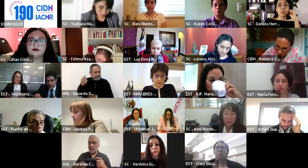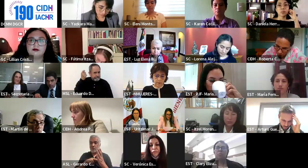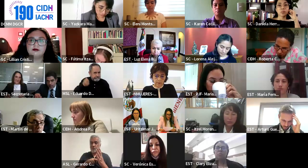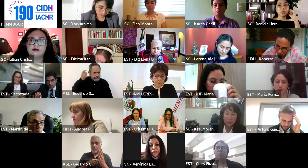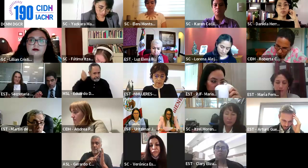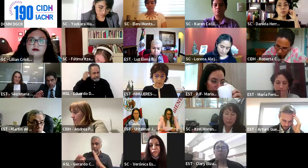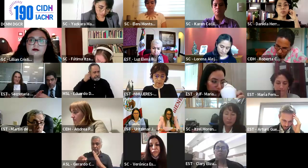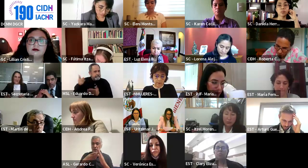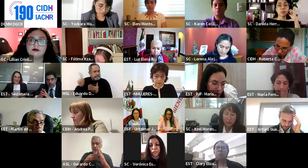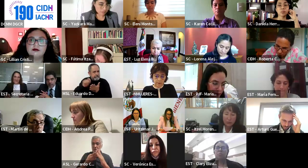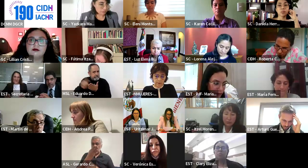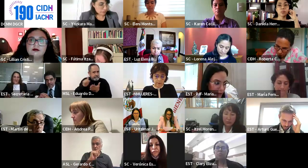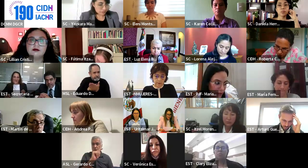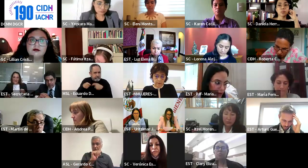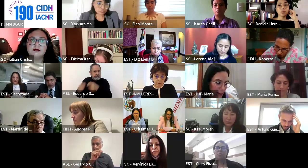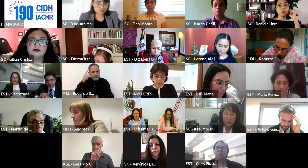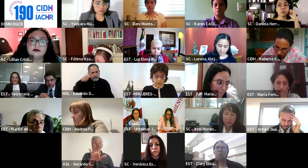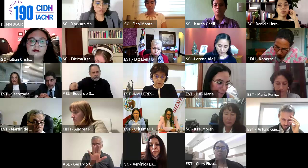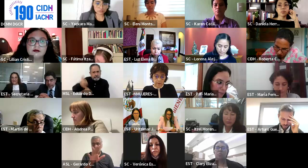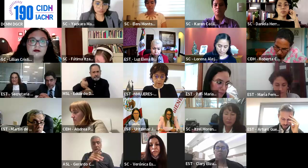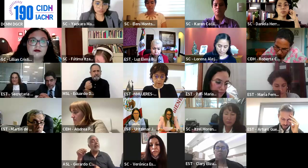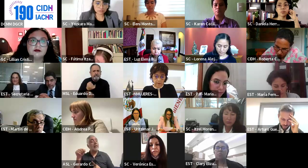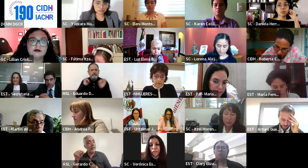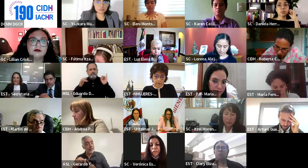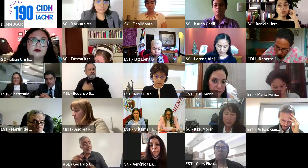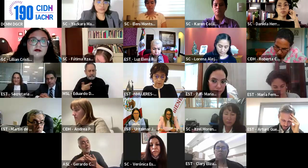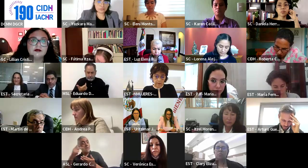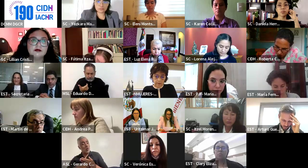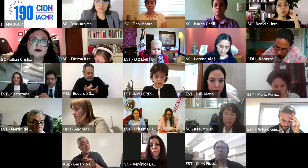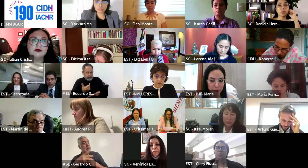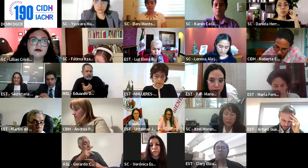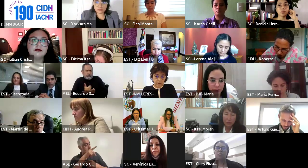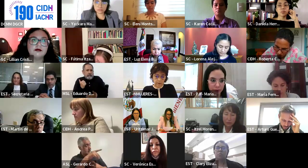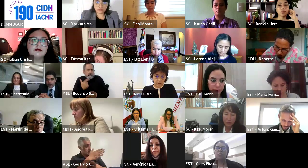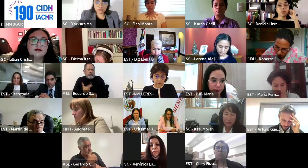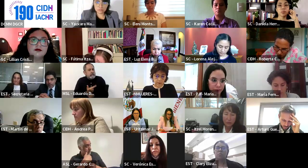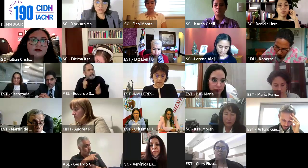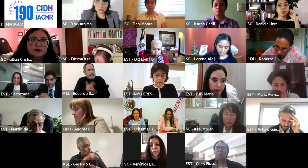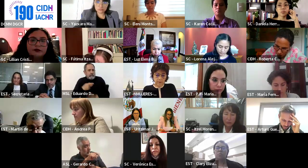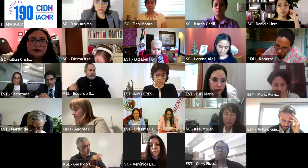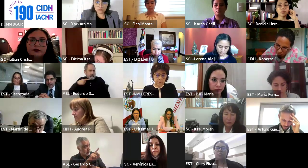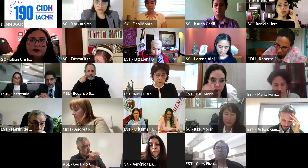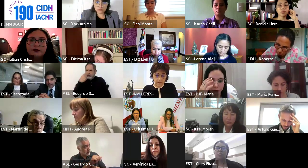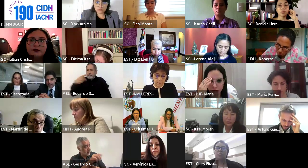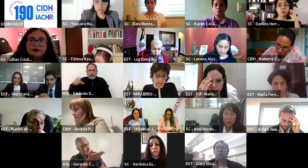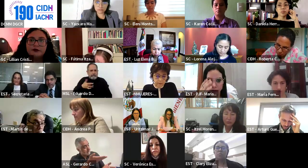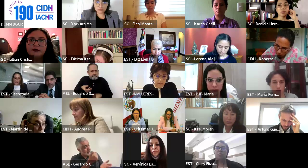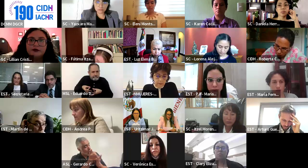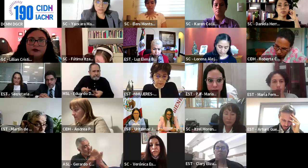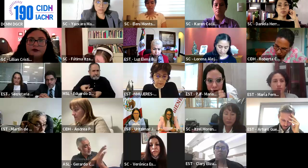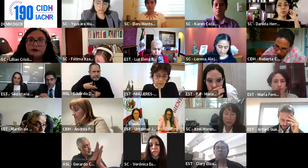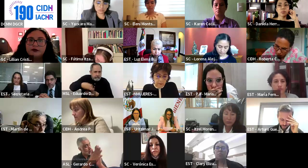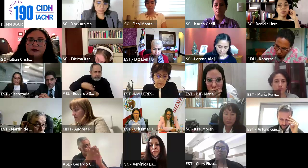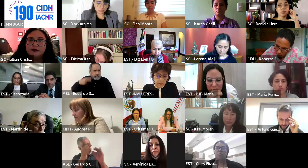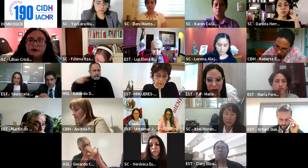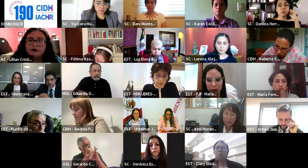con discapacidad hacia su independencia mediante el aumento de sus ingresos y la libertad para administrar sus propios recursos. En